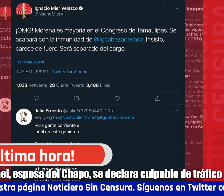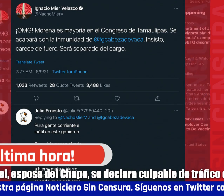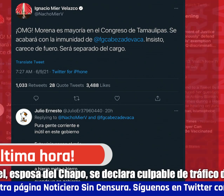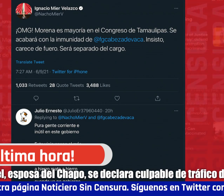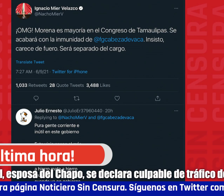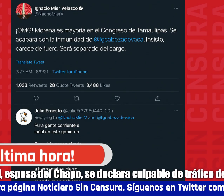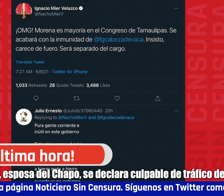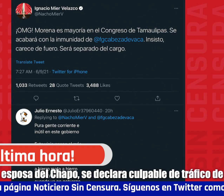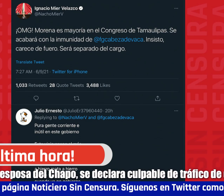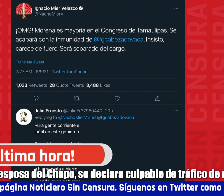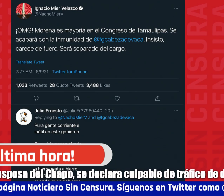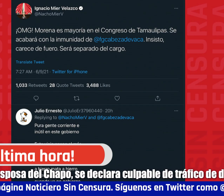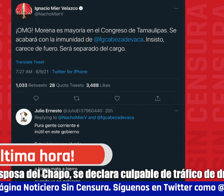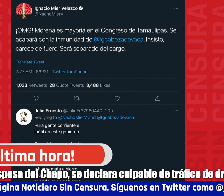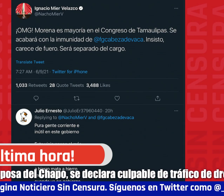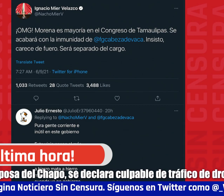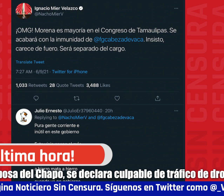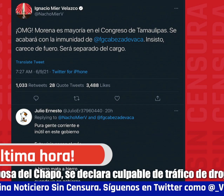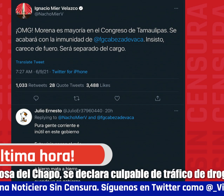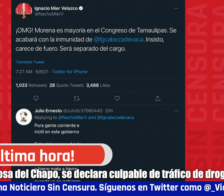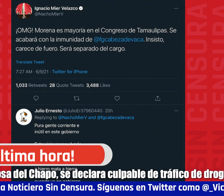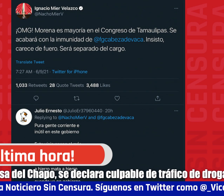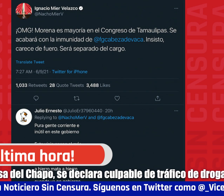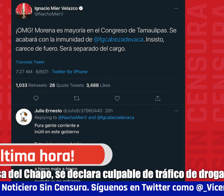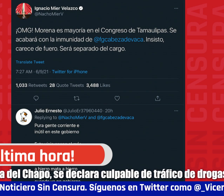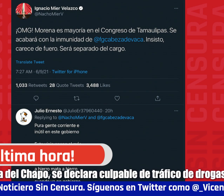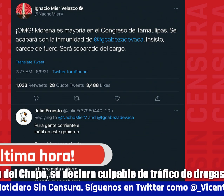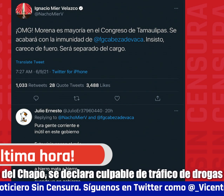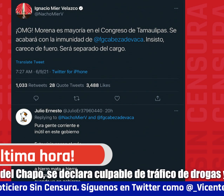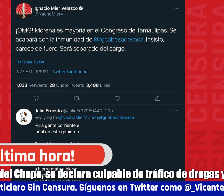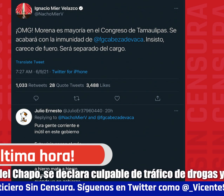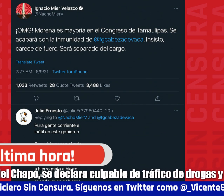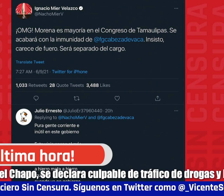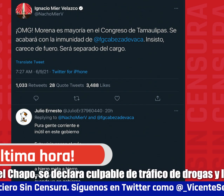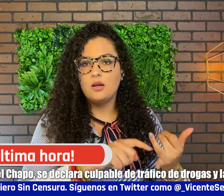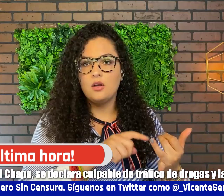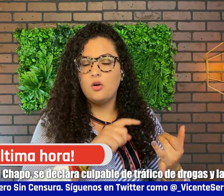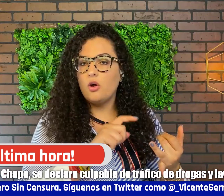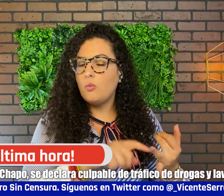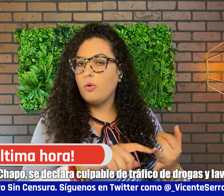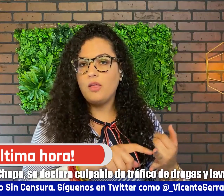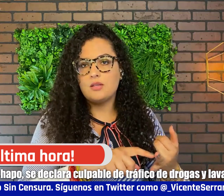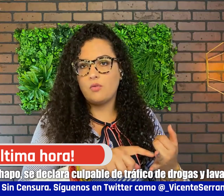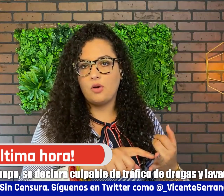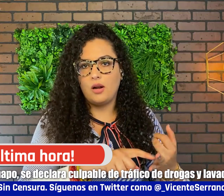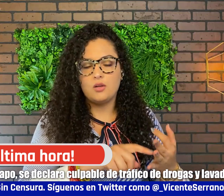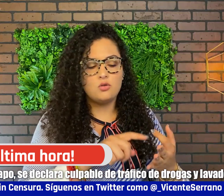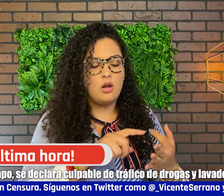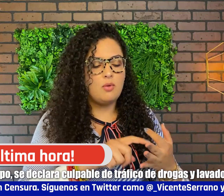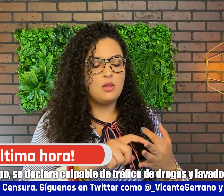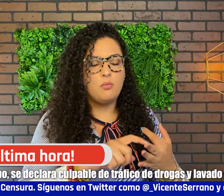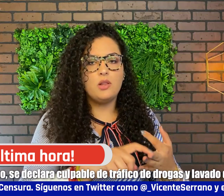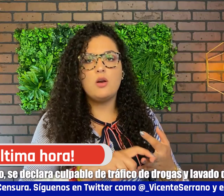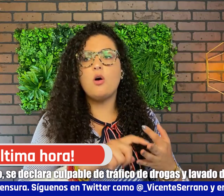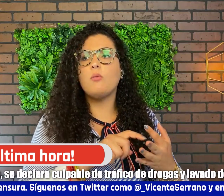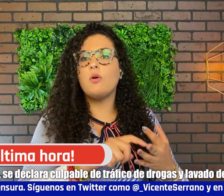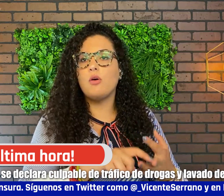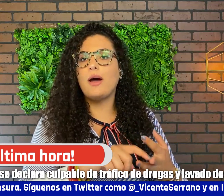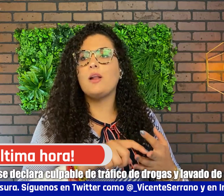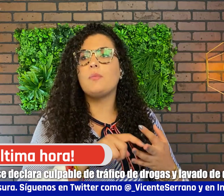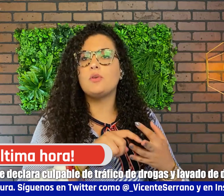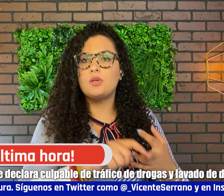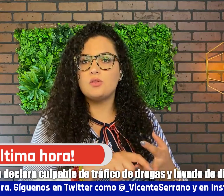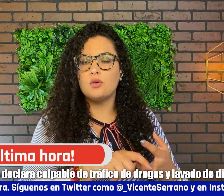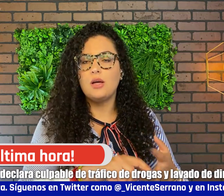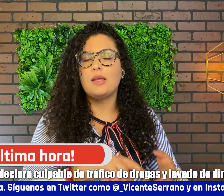está en su ley, está en su constitución. El Congreso de Tamaulipas no lo puede juzgar, no lo puede desaforar, solamente pueden